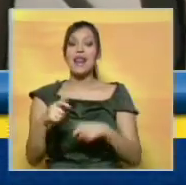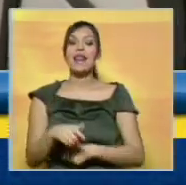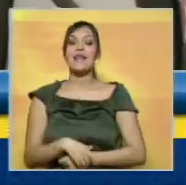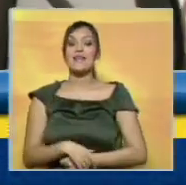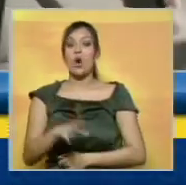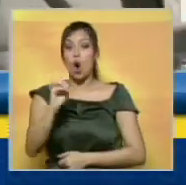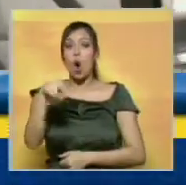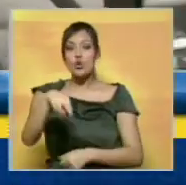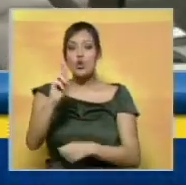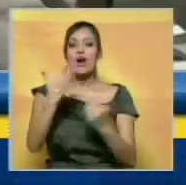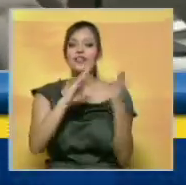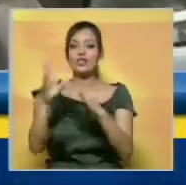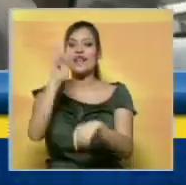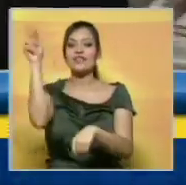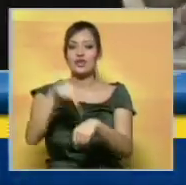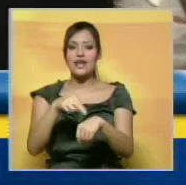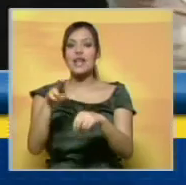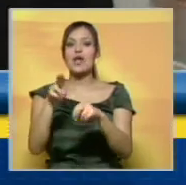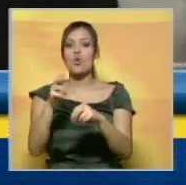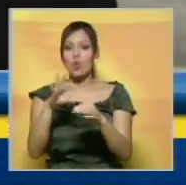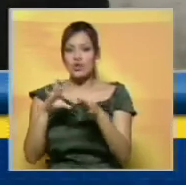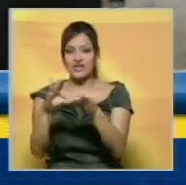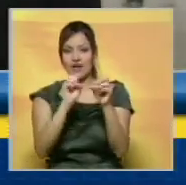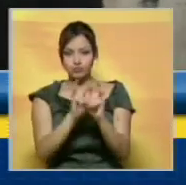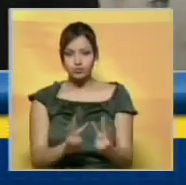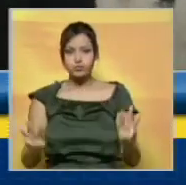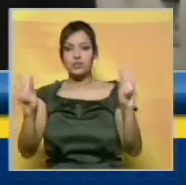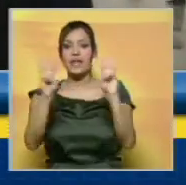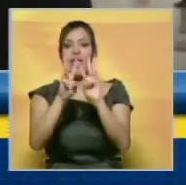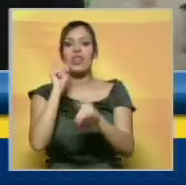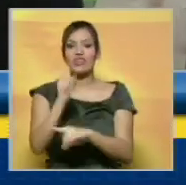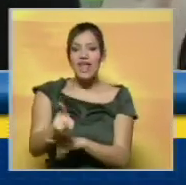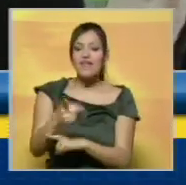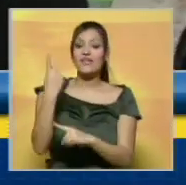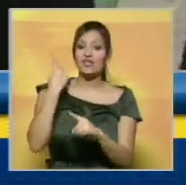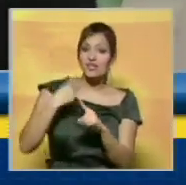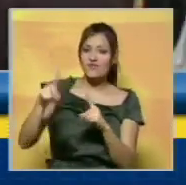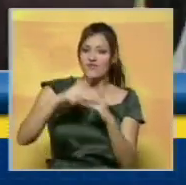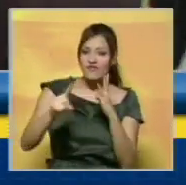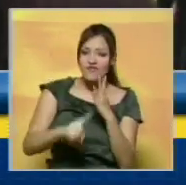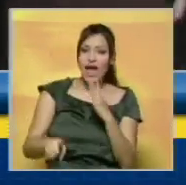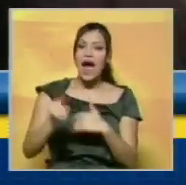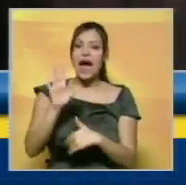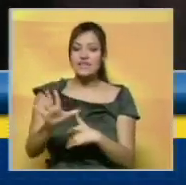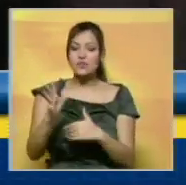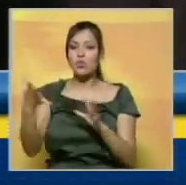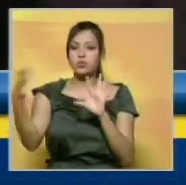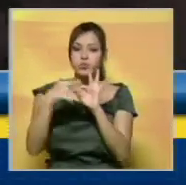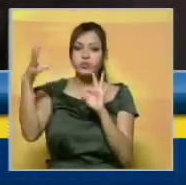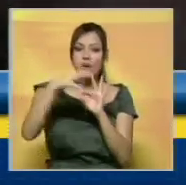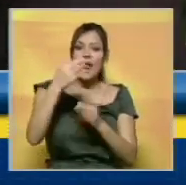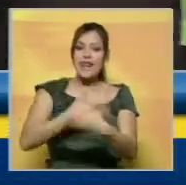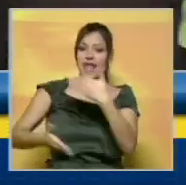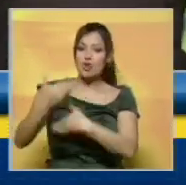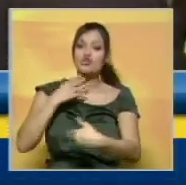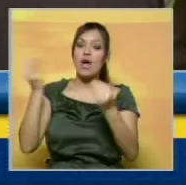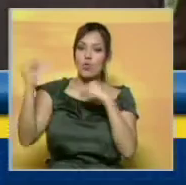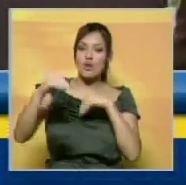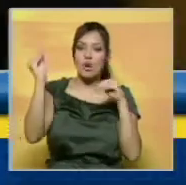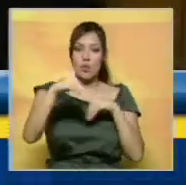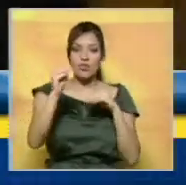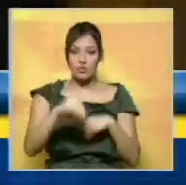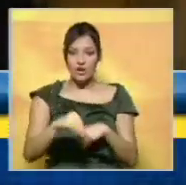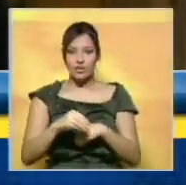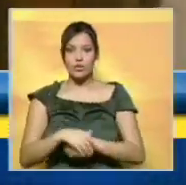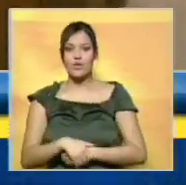Ban Ki-moon, instó a la comunidad internacional a recurrir a la vía multilateral de la Conferencia de Desarme para la negociación de acuerdos.